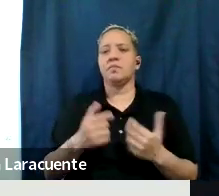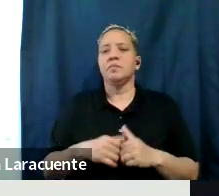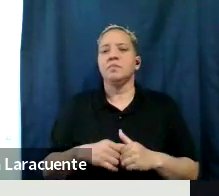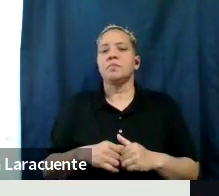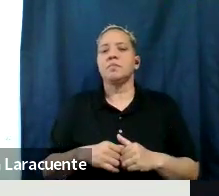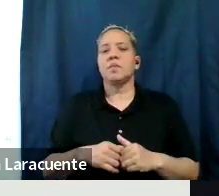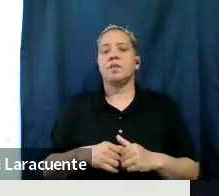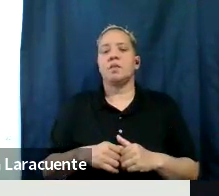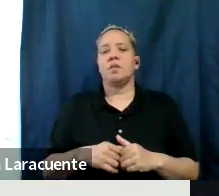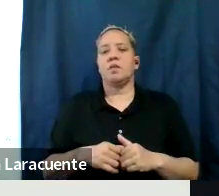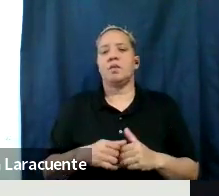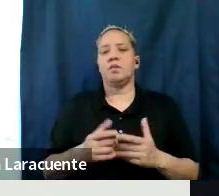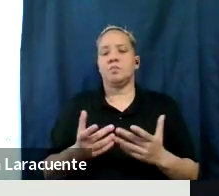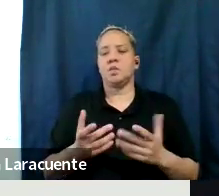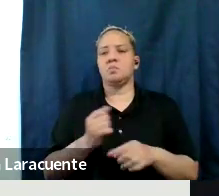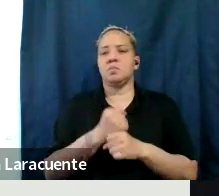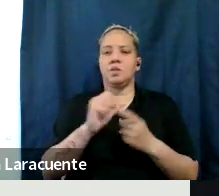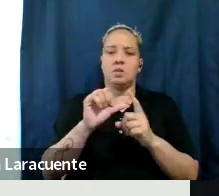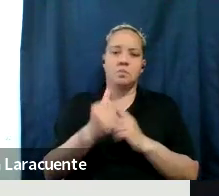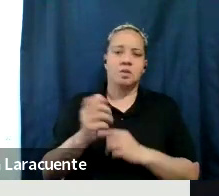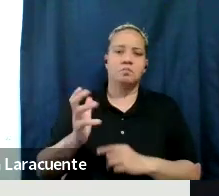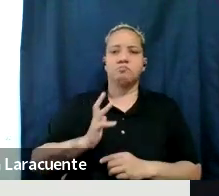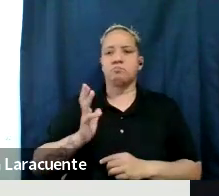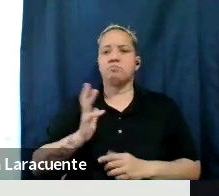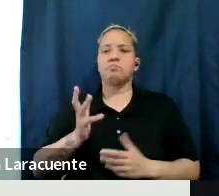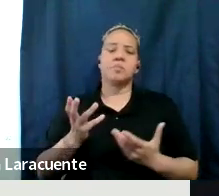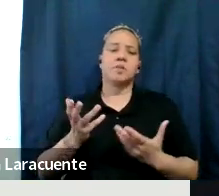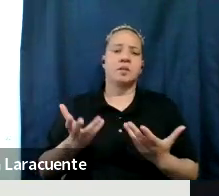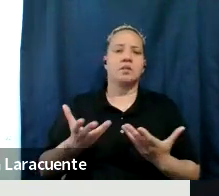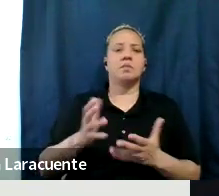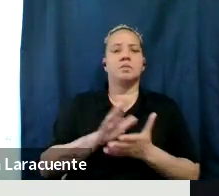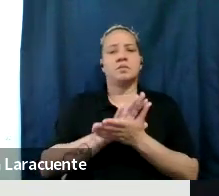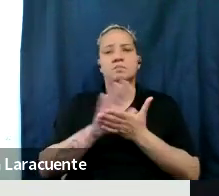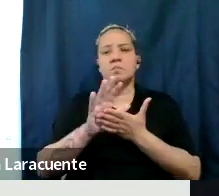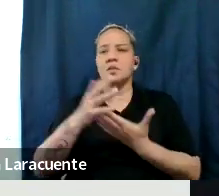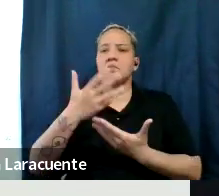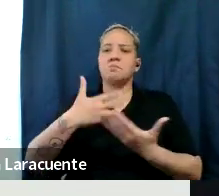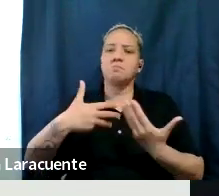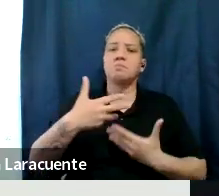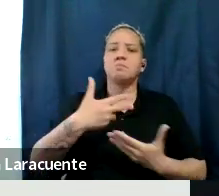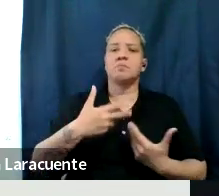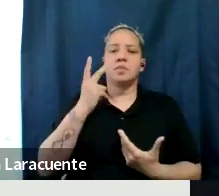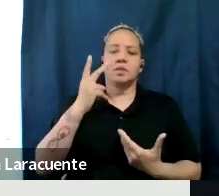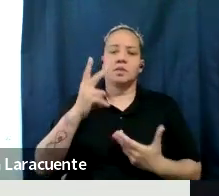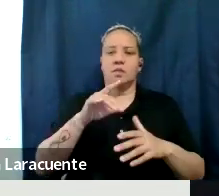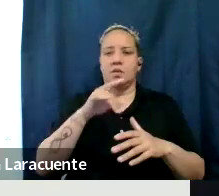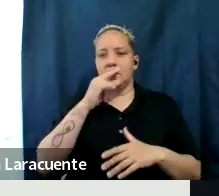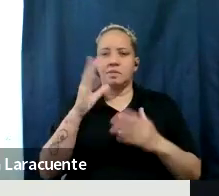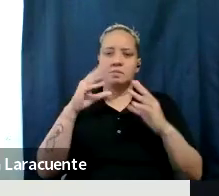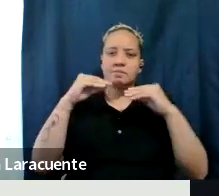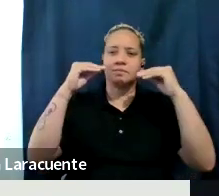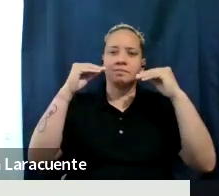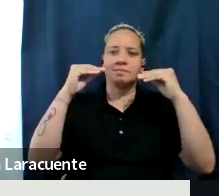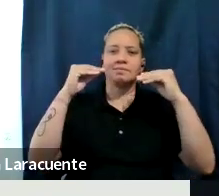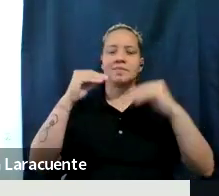y se crea un ambiente pues, muy cordial y muy ameno y muy simpático y ahí se ven a los chiquillos sonrientes con Juan